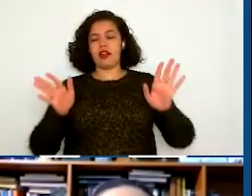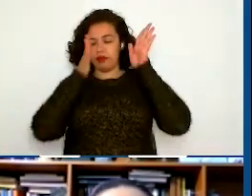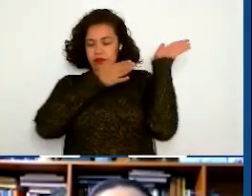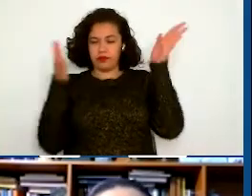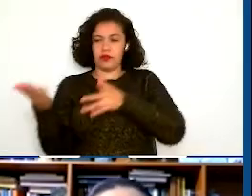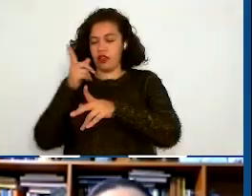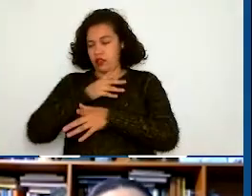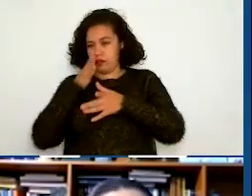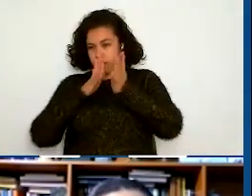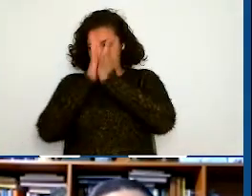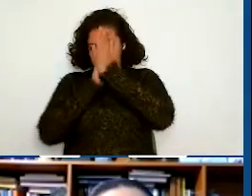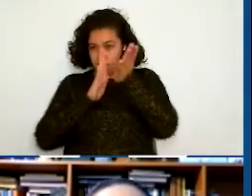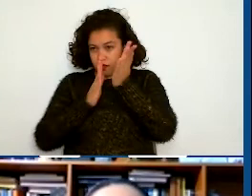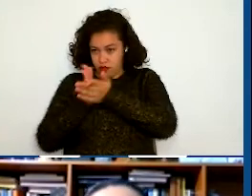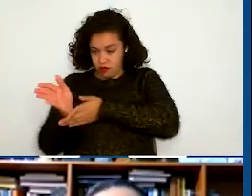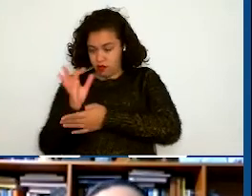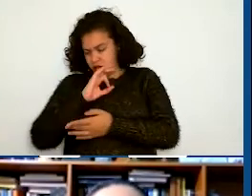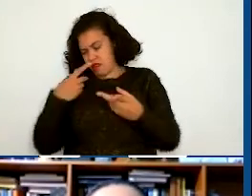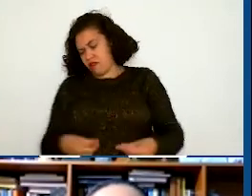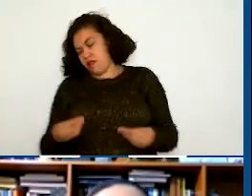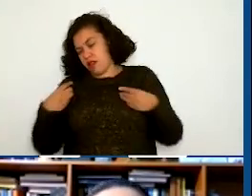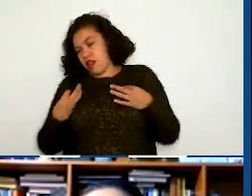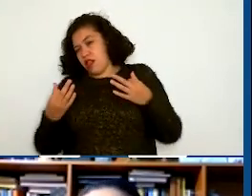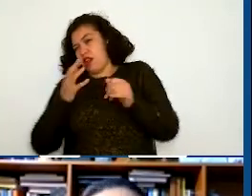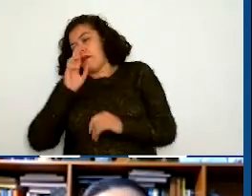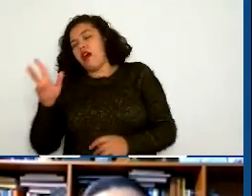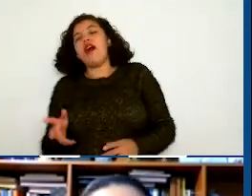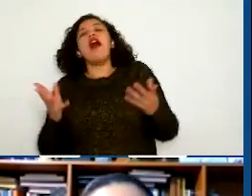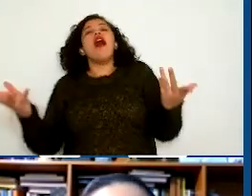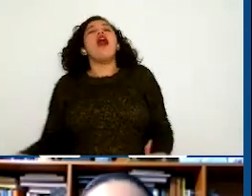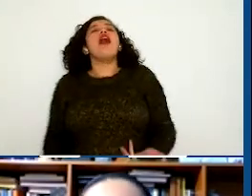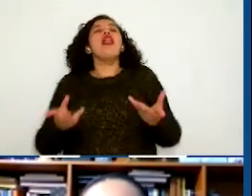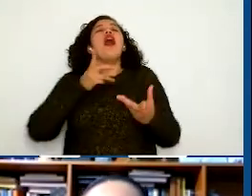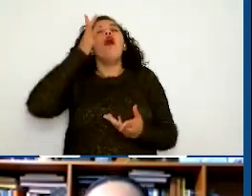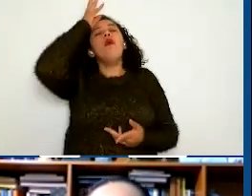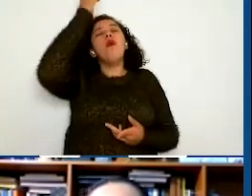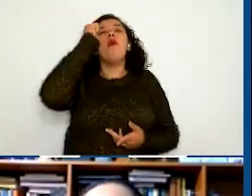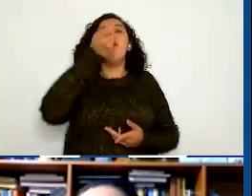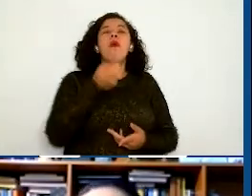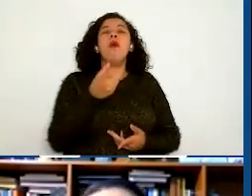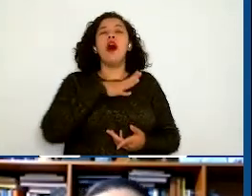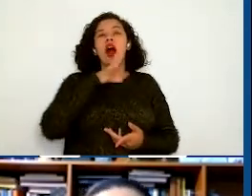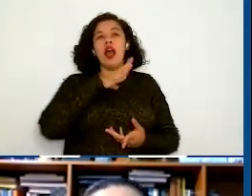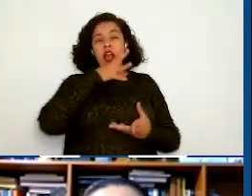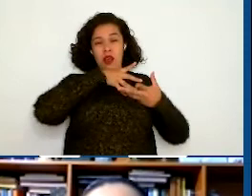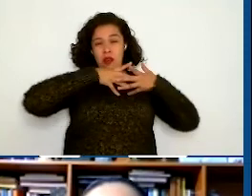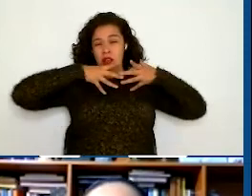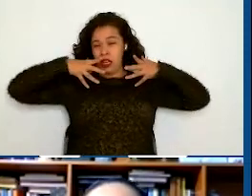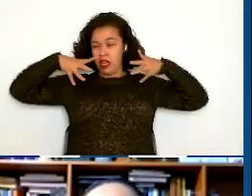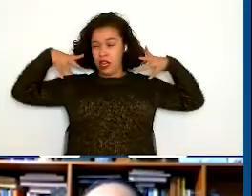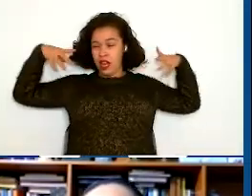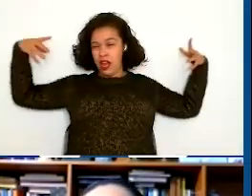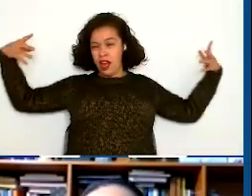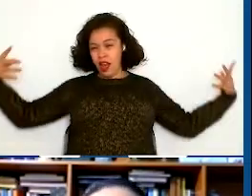esa calidad de vida de las personas. Y la calidad de vida, hay muchas definiciones. También es un término que ha sido ampliamente